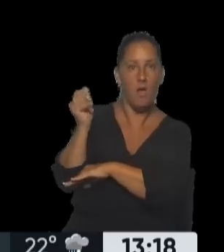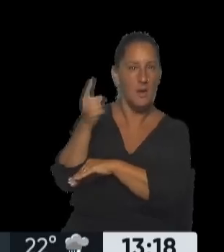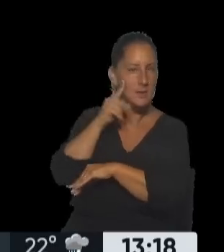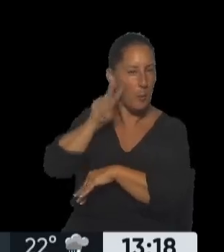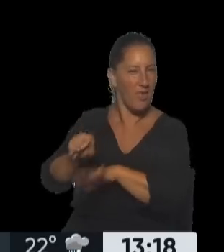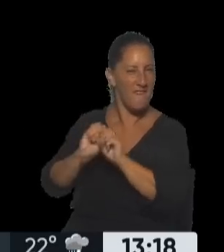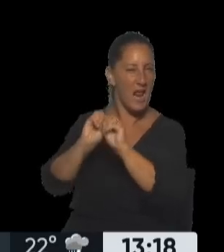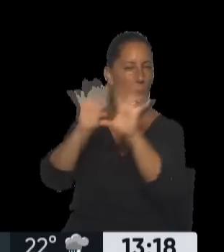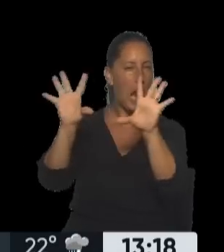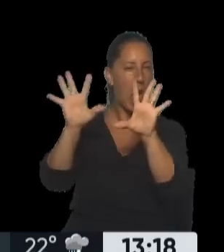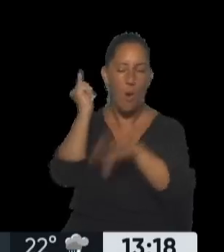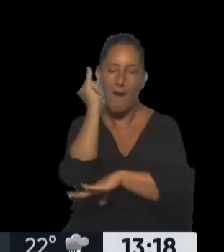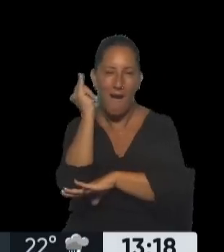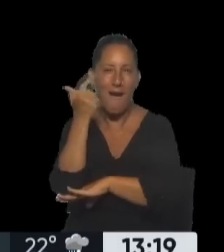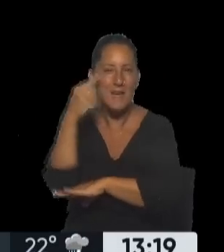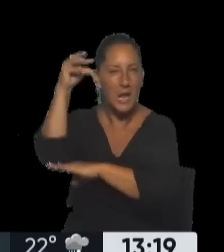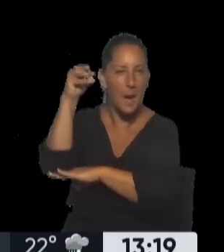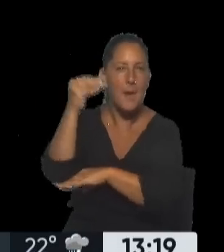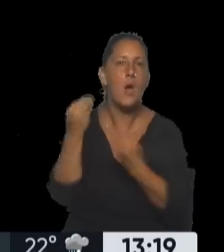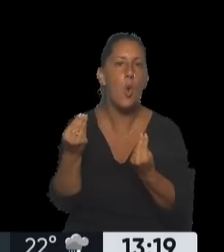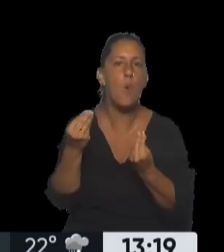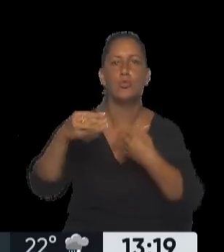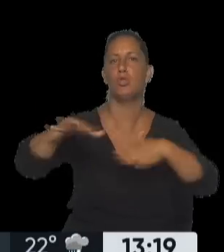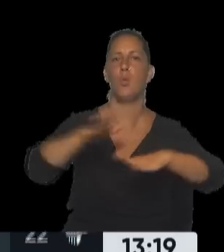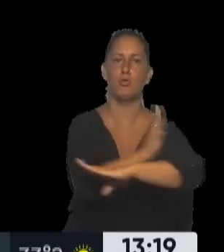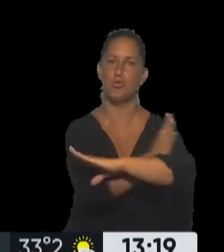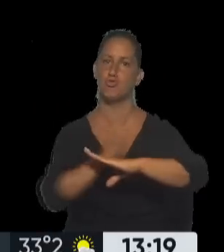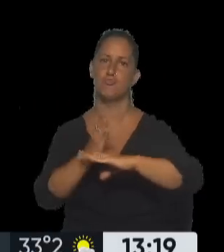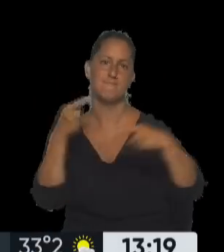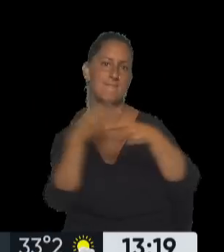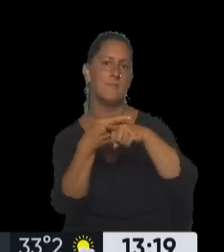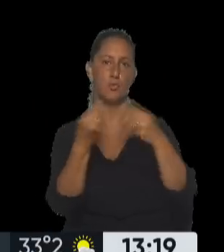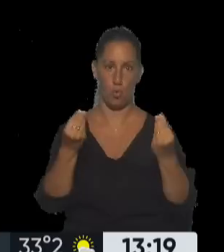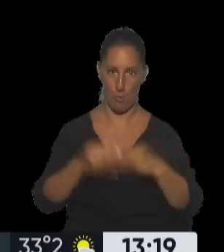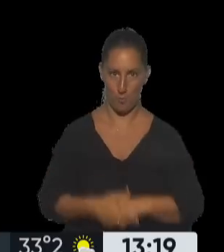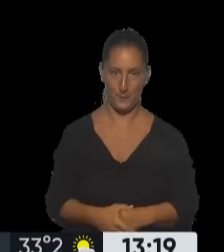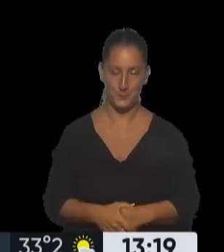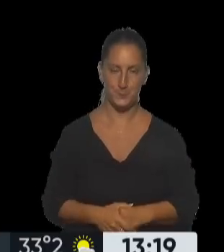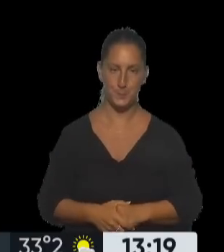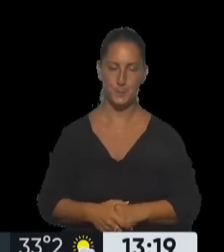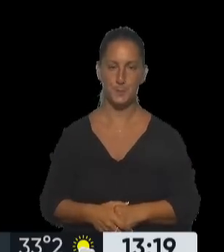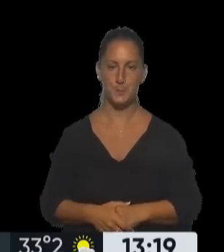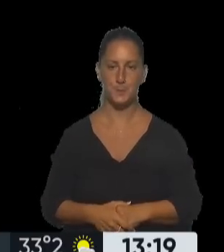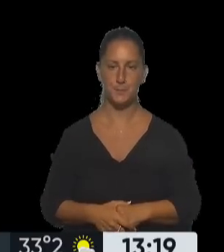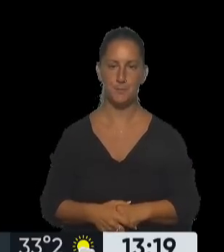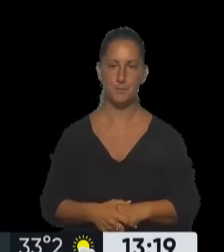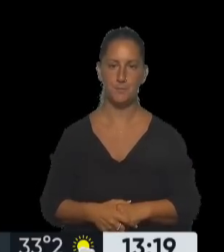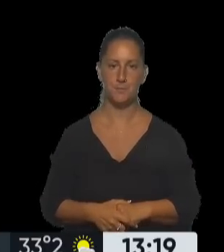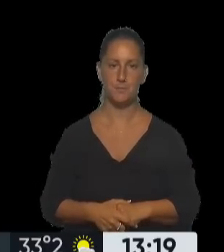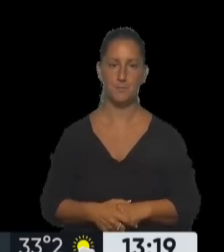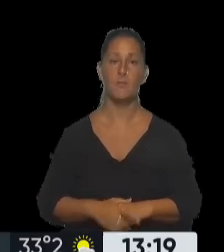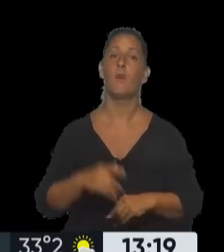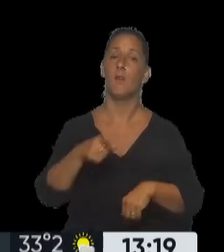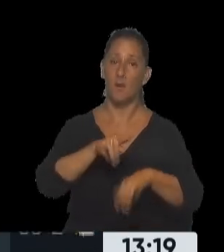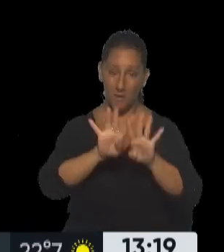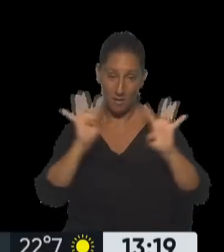y poder determinar bien como fue este enfrentamiento Así que se esperan muchas horas